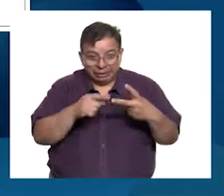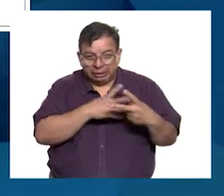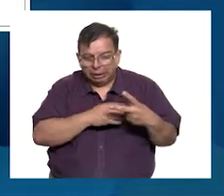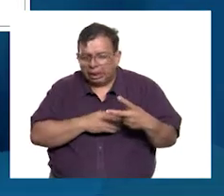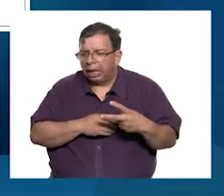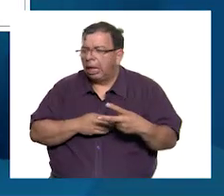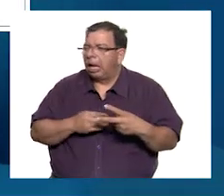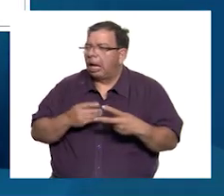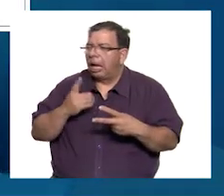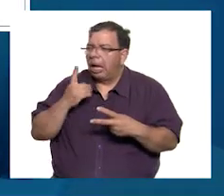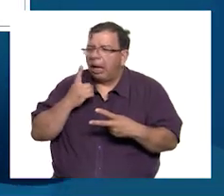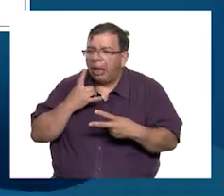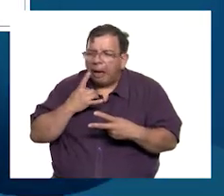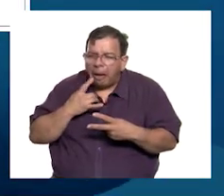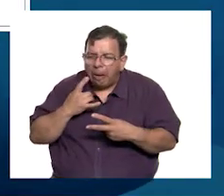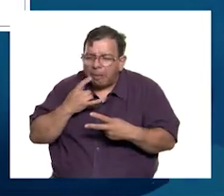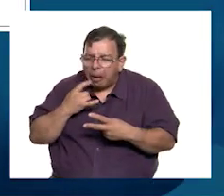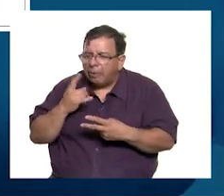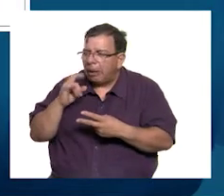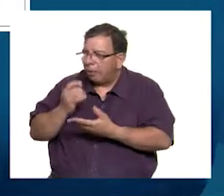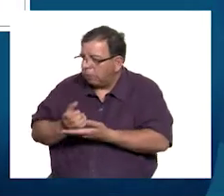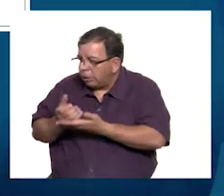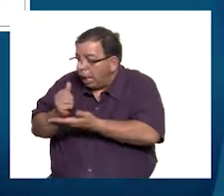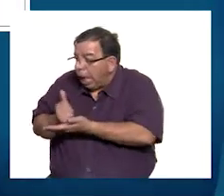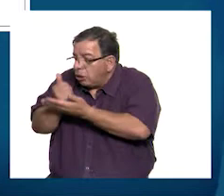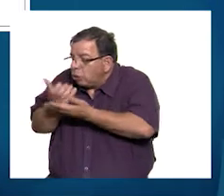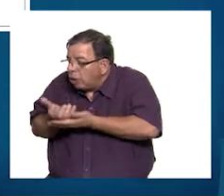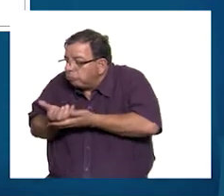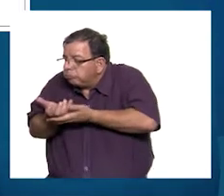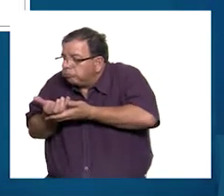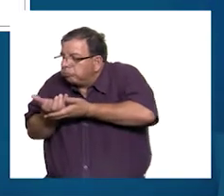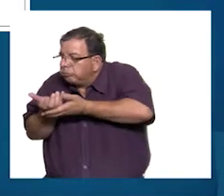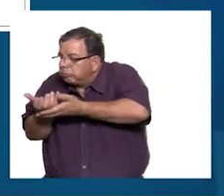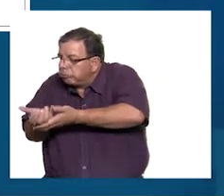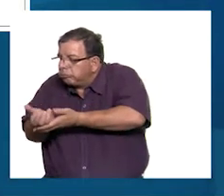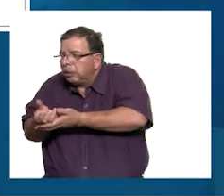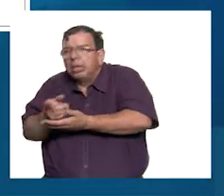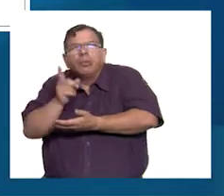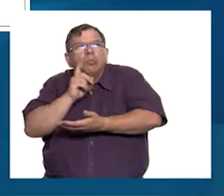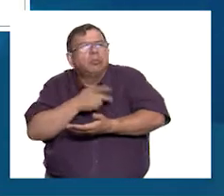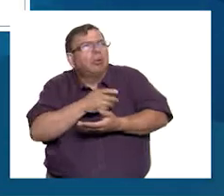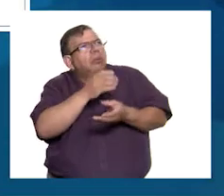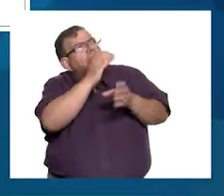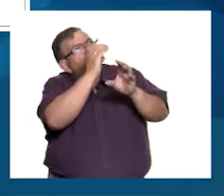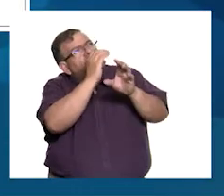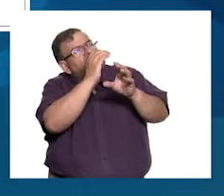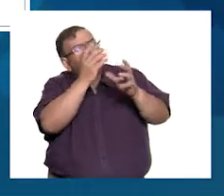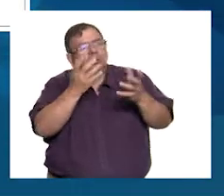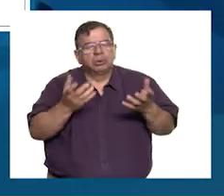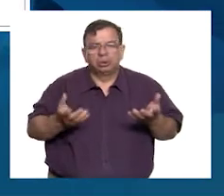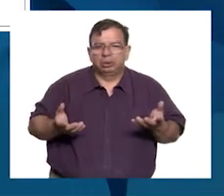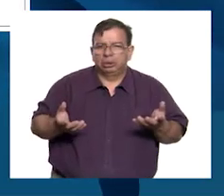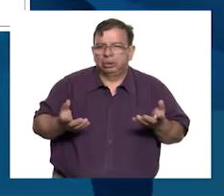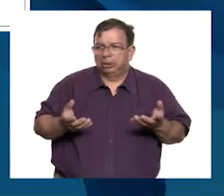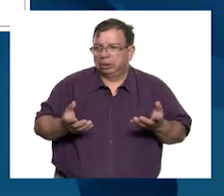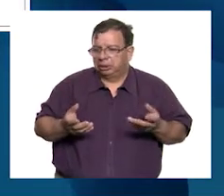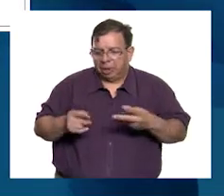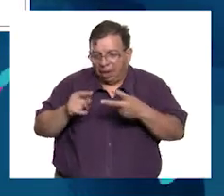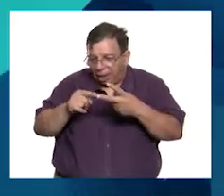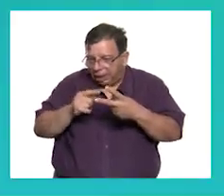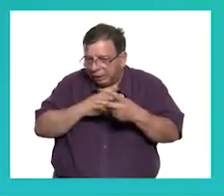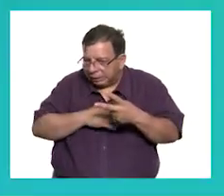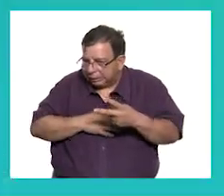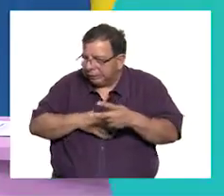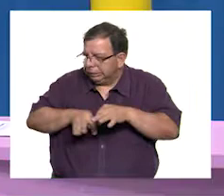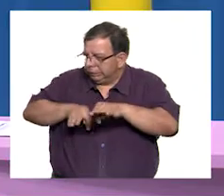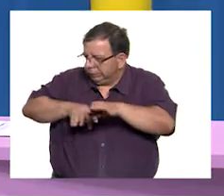agua a la pobre mujer. Le ayuda a sostener el cántaro para que pueda beber más a gusto. Entonces la hija menor trabaja